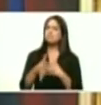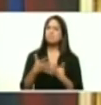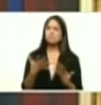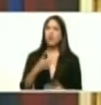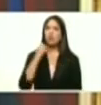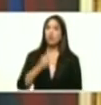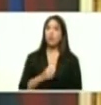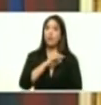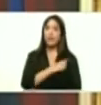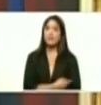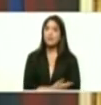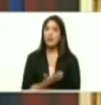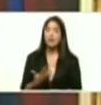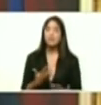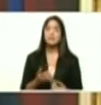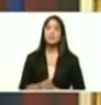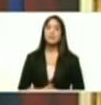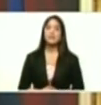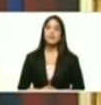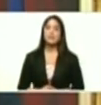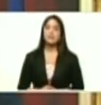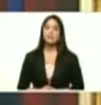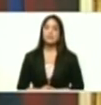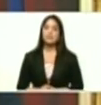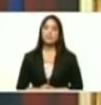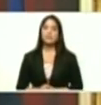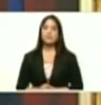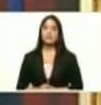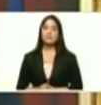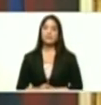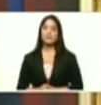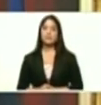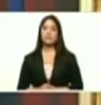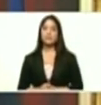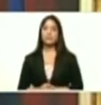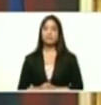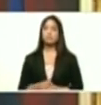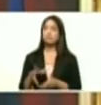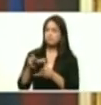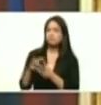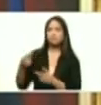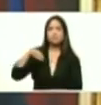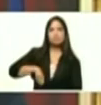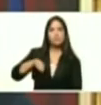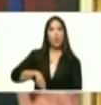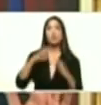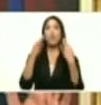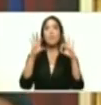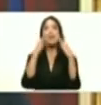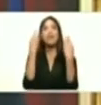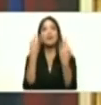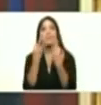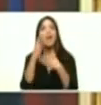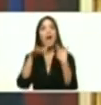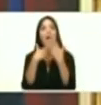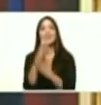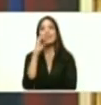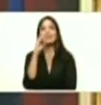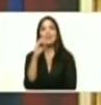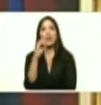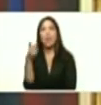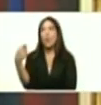bueno, sencillamente pasamos de tener ingresos normales de una familia a nada, a cero.